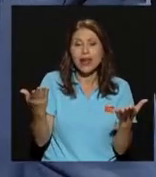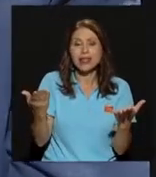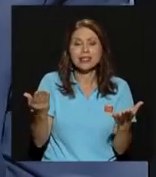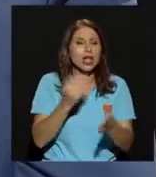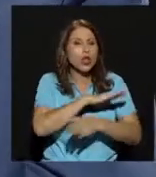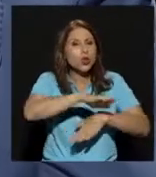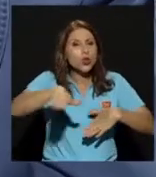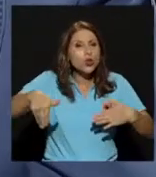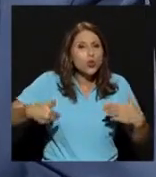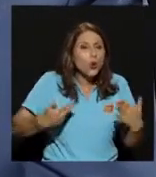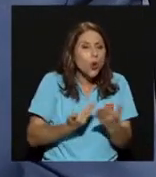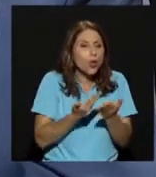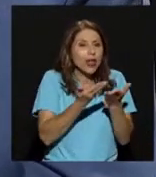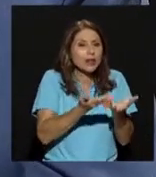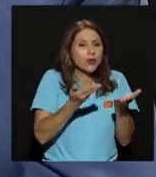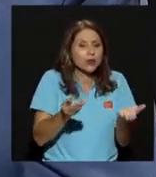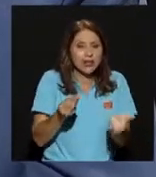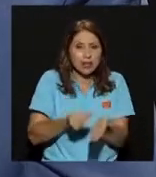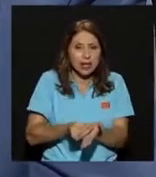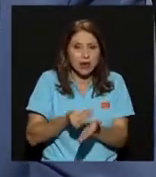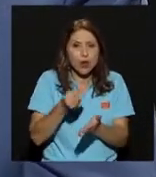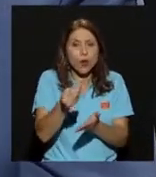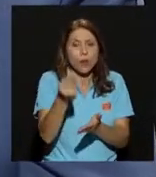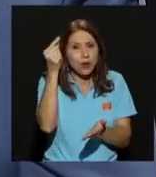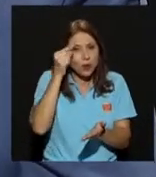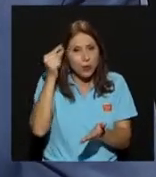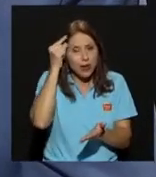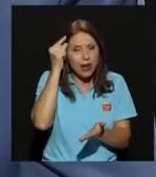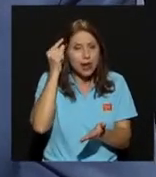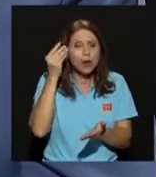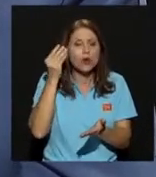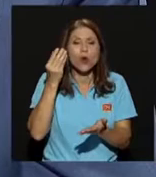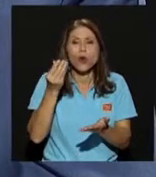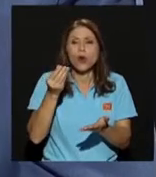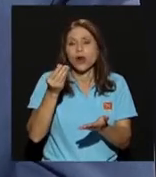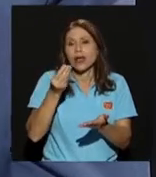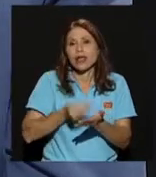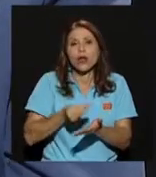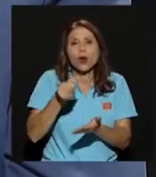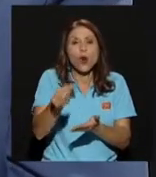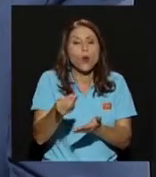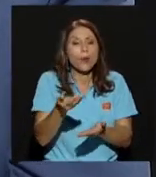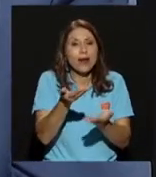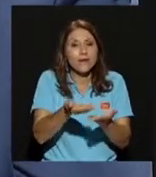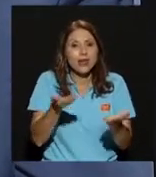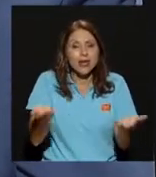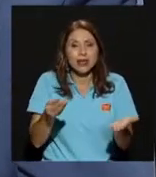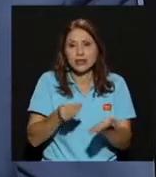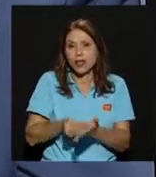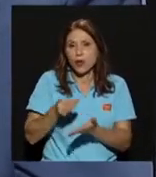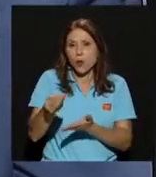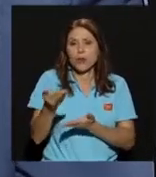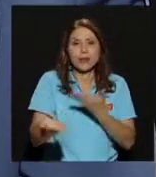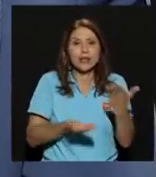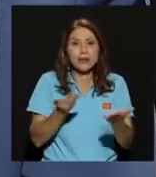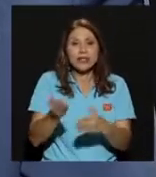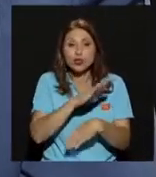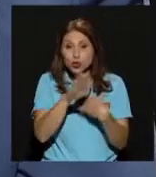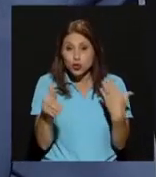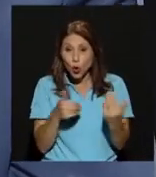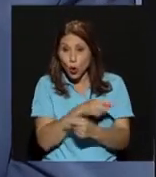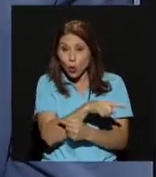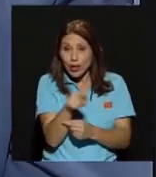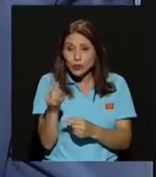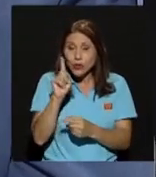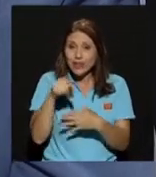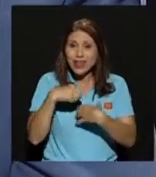gobierno o el sector público bienes y servicios deberían de ser a través de los sistemas